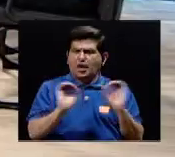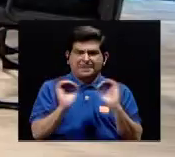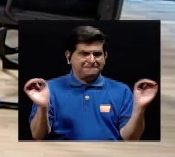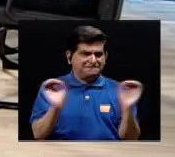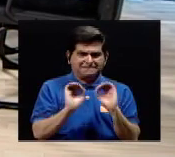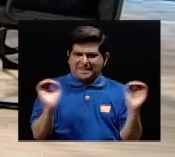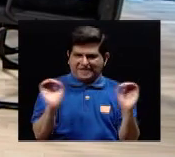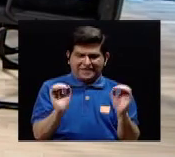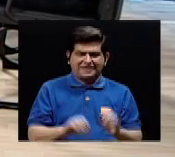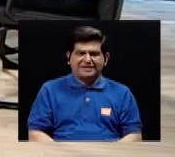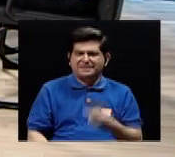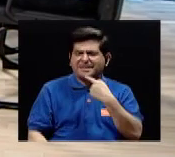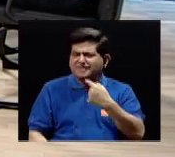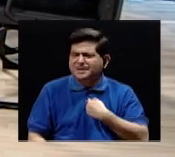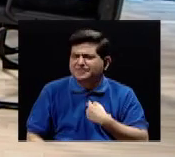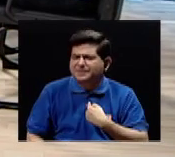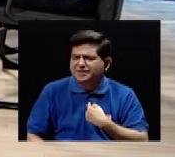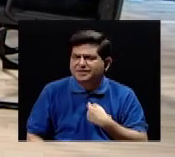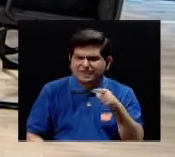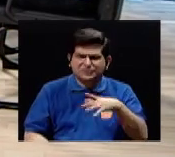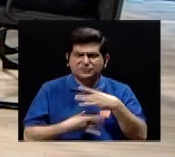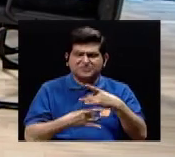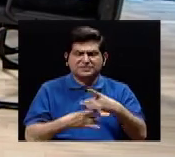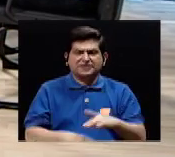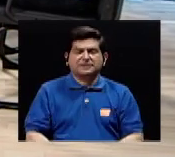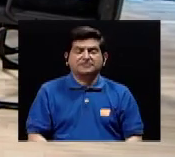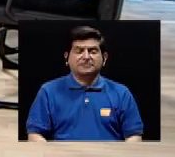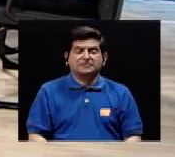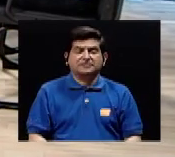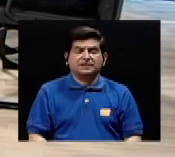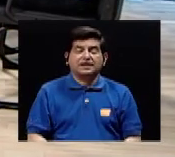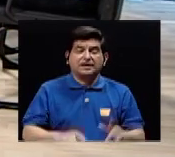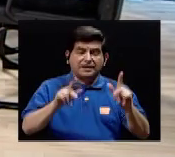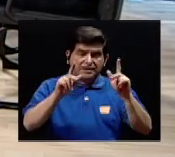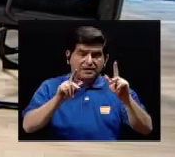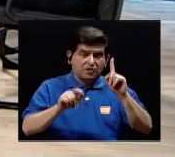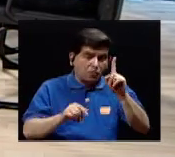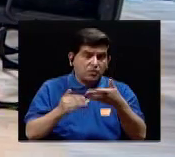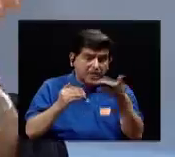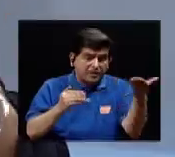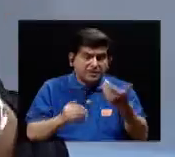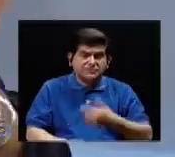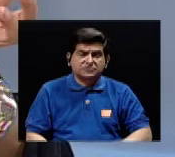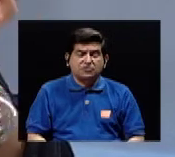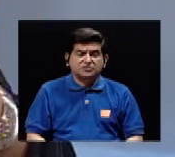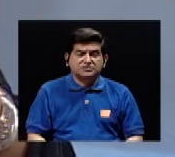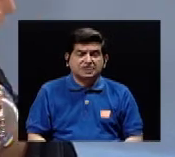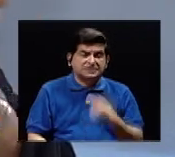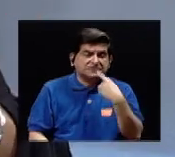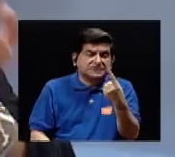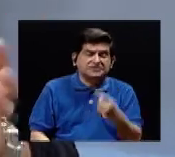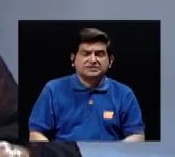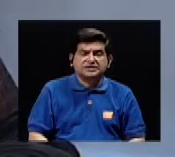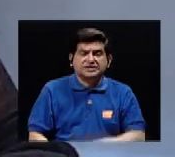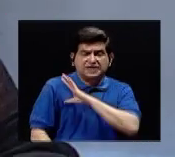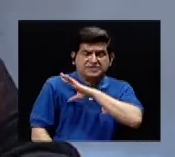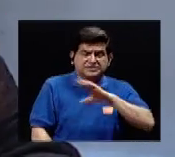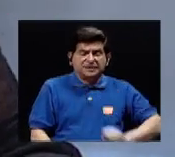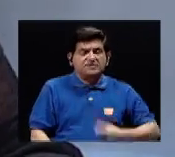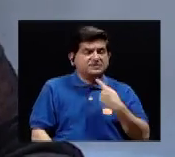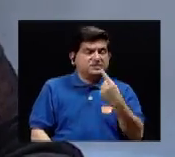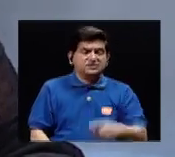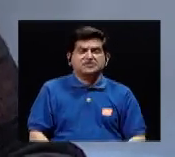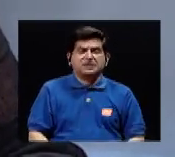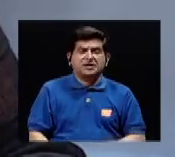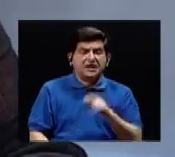no hay. Nos contame cómo es que eso es súper interesante. No, los salvadoreños, una de las cosas que se mueven es el de los salvadoreños